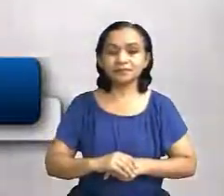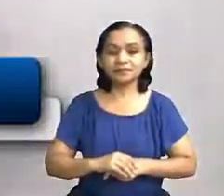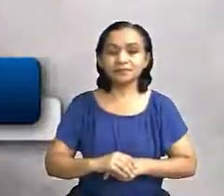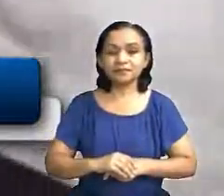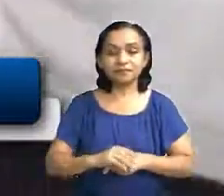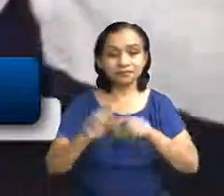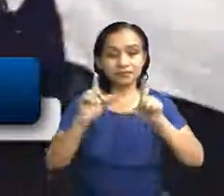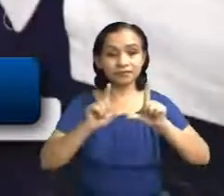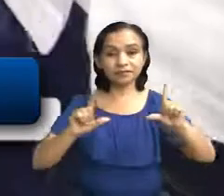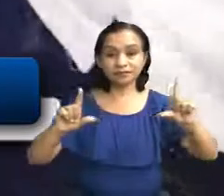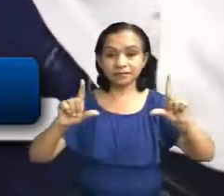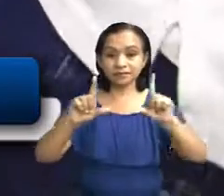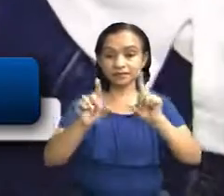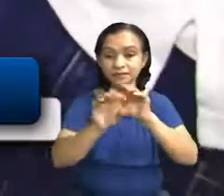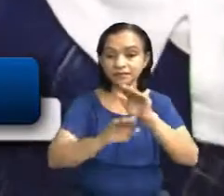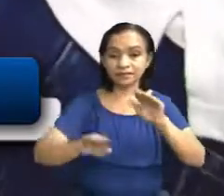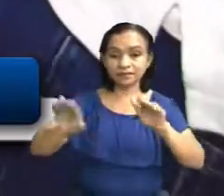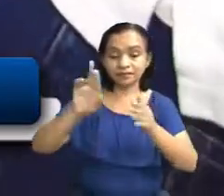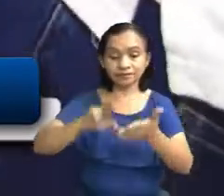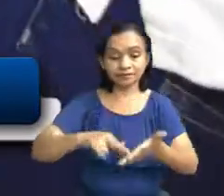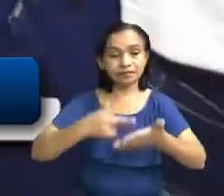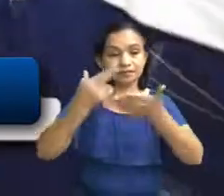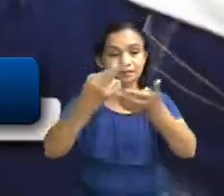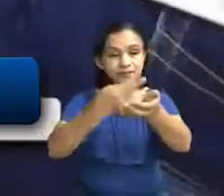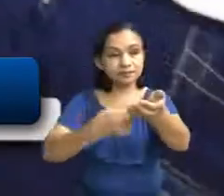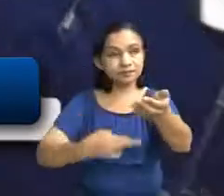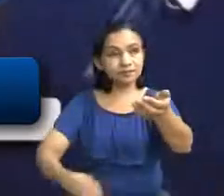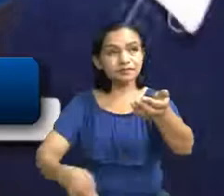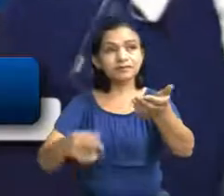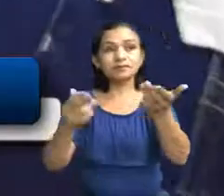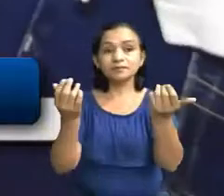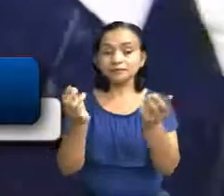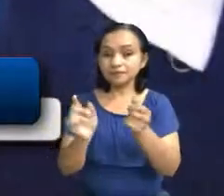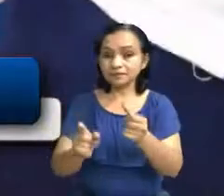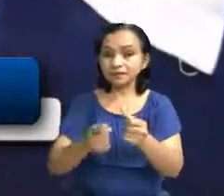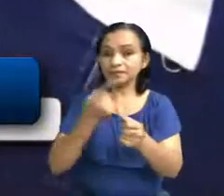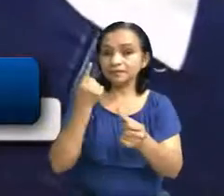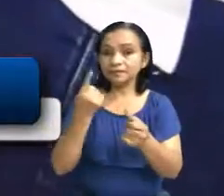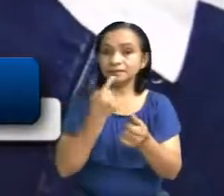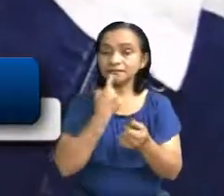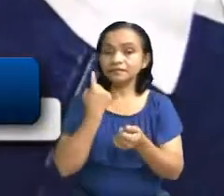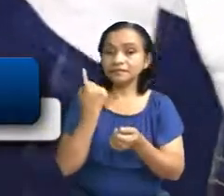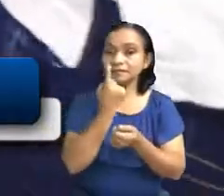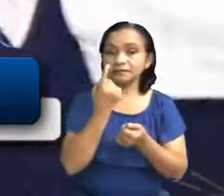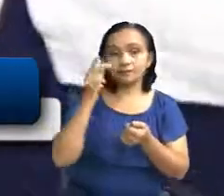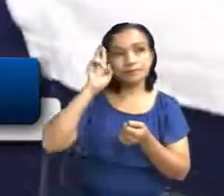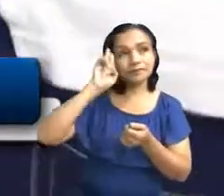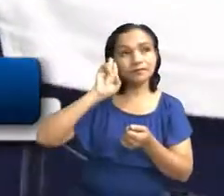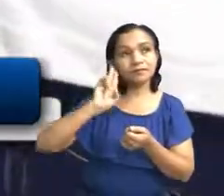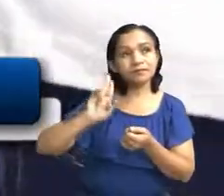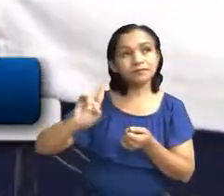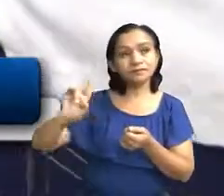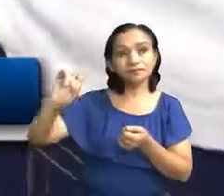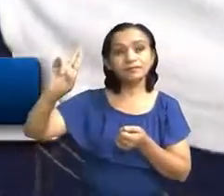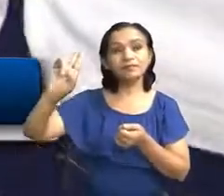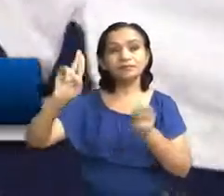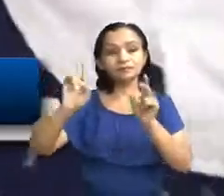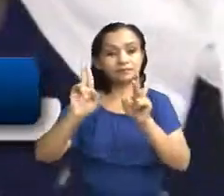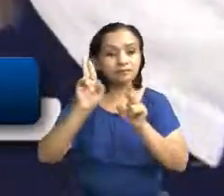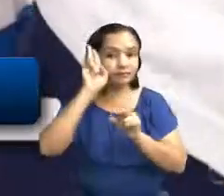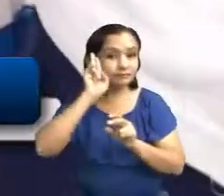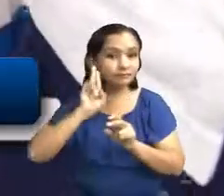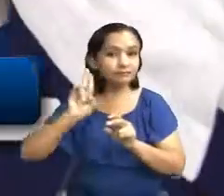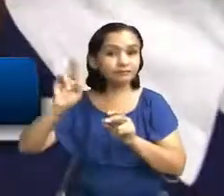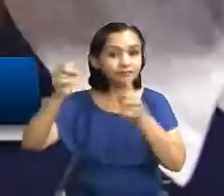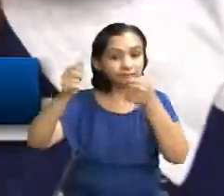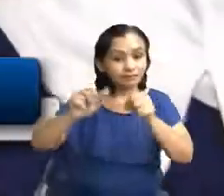los lugares que más donan sangre, los más importantes para donar, en primer lugar están las universidades públicas, ¿verdad? Tenemos un acuerdo